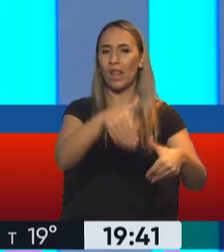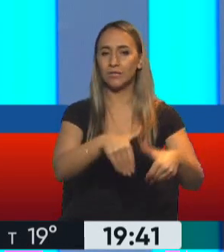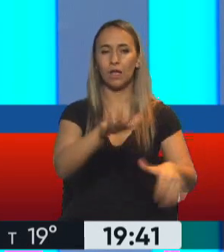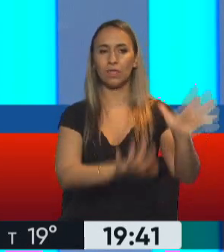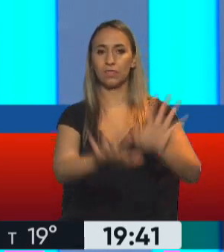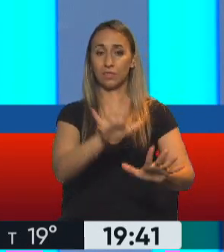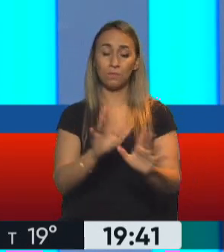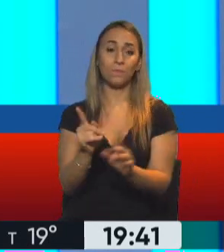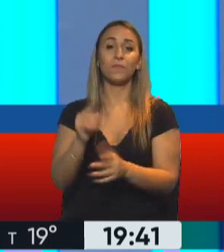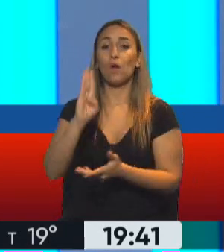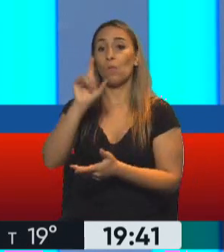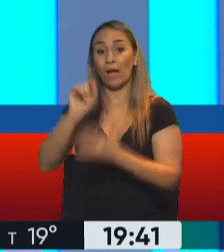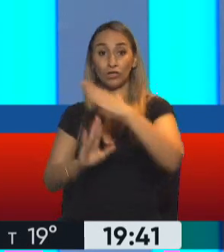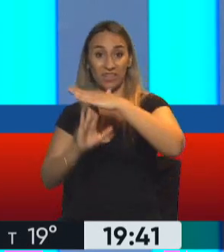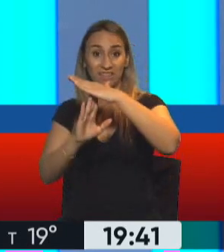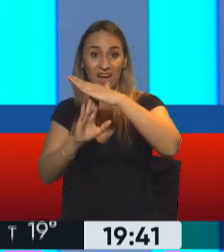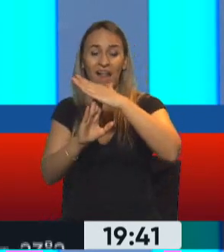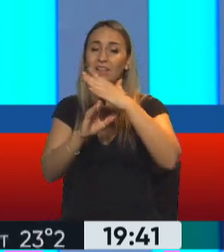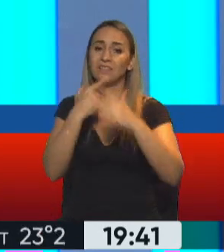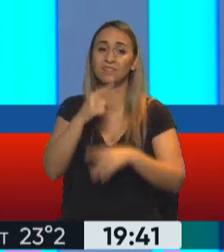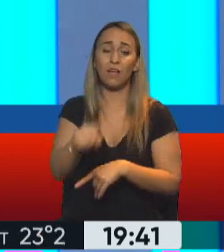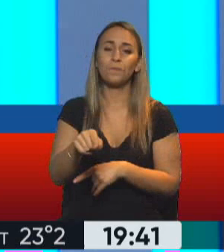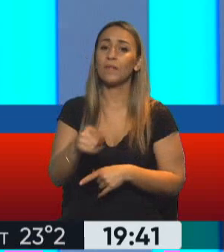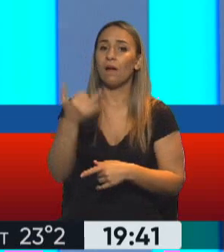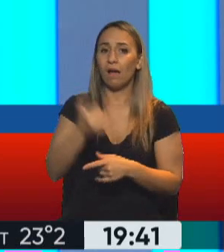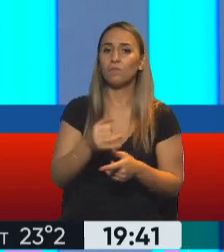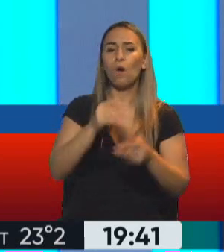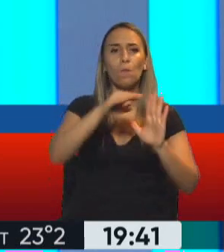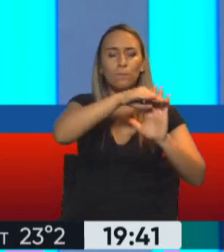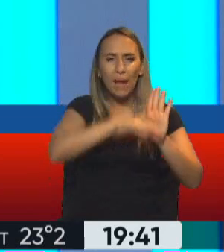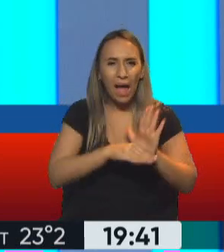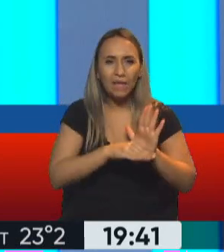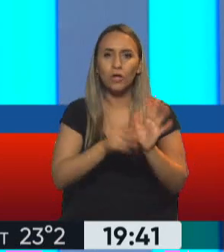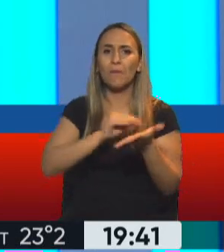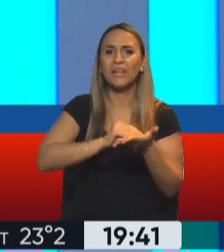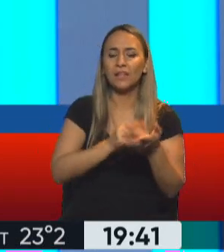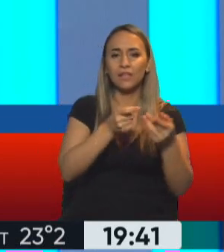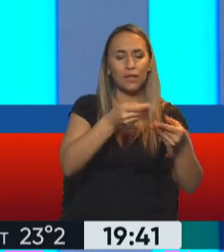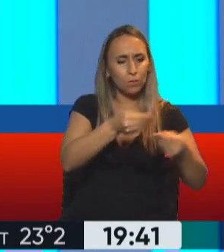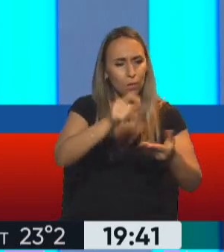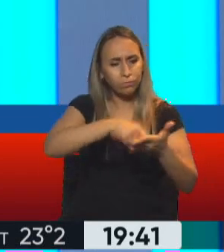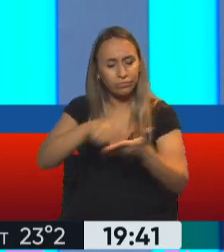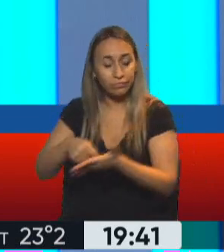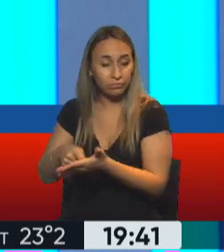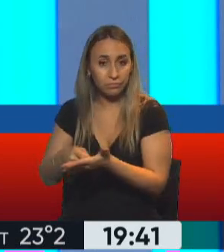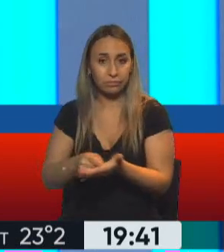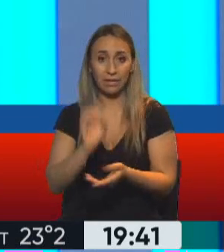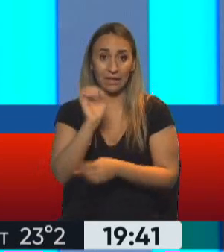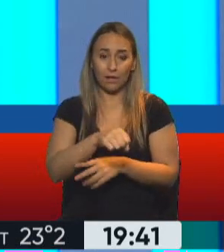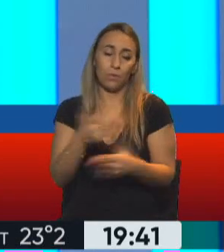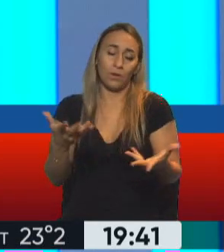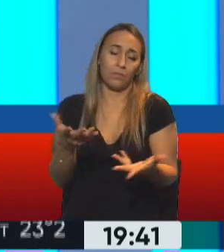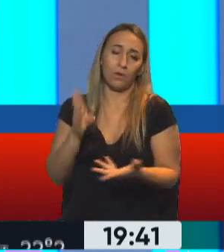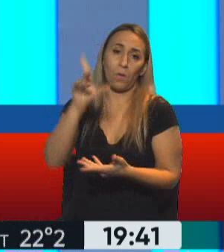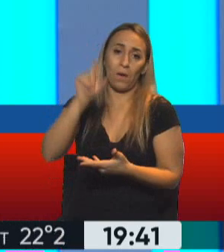lo que dice el Banco Central, cuestiones judiciales, legales, pasos administrativos. Bueno, si el Fondo Monetario no lo tiene en cuenta, seguimos como en la misma, ¿no? En